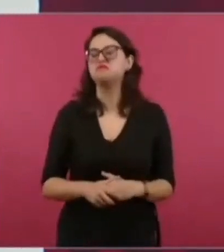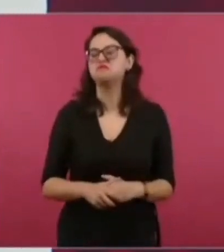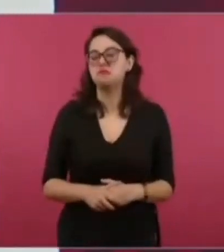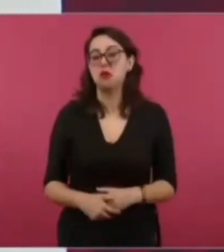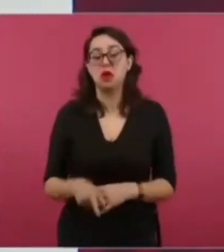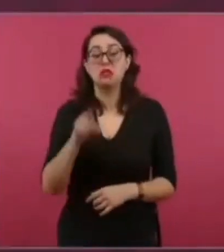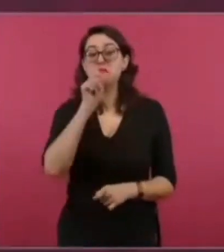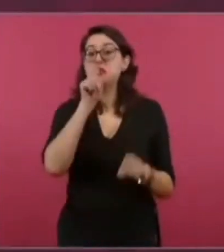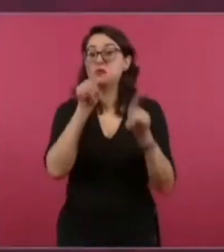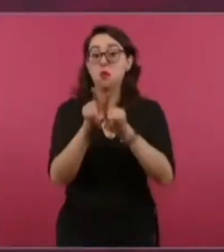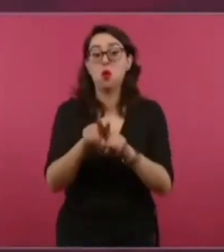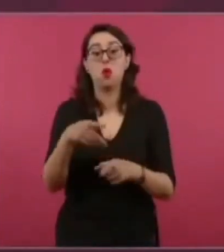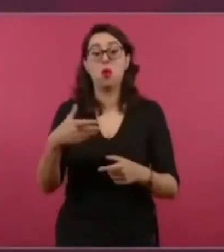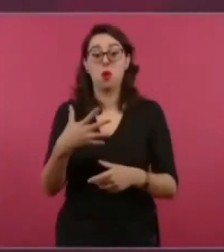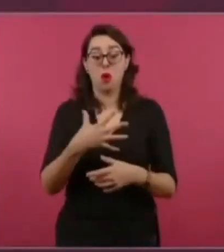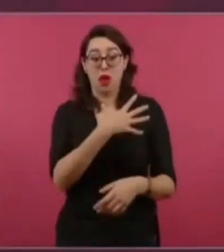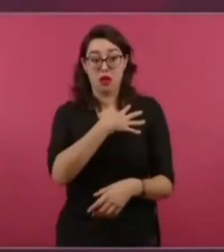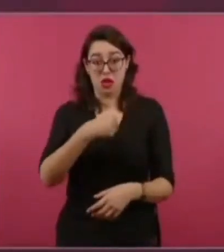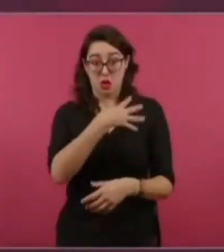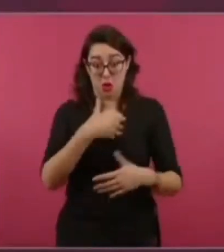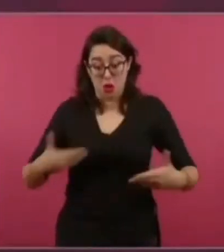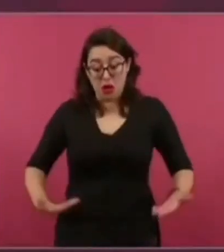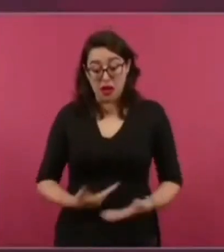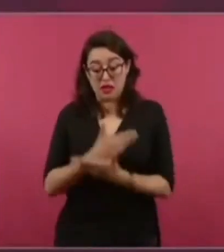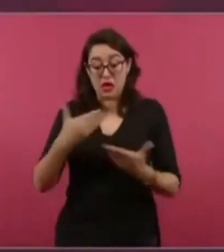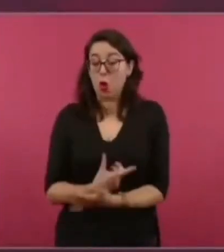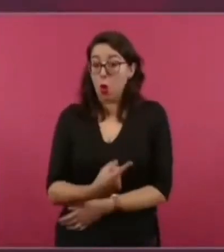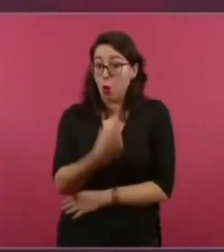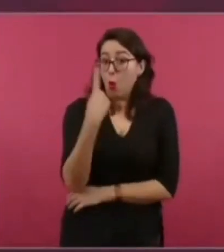porque me voy a quedar solo, nos vamos a quedar solo.